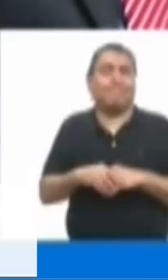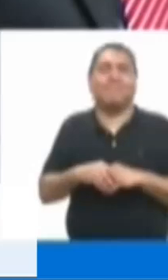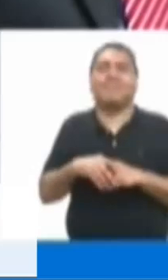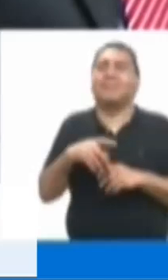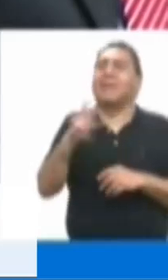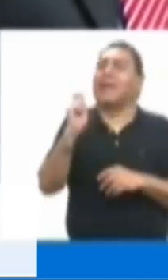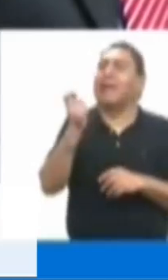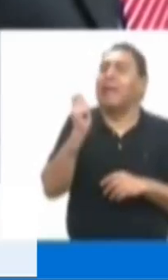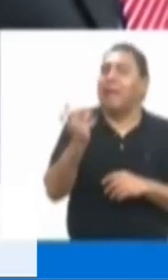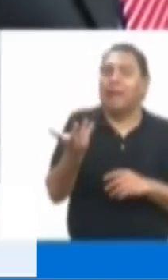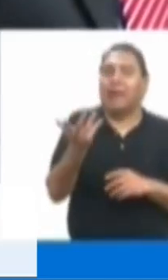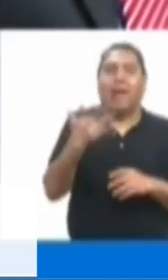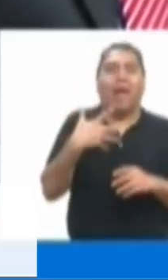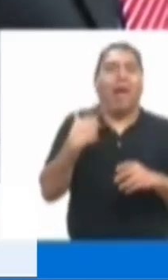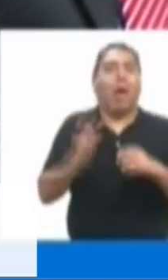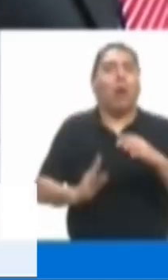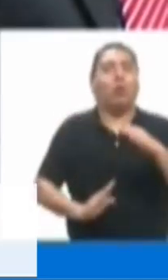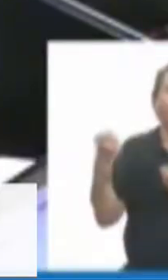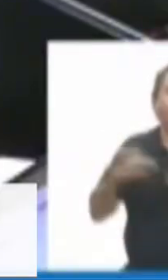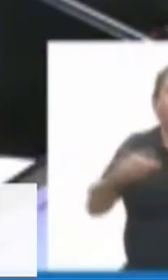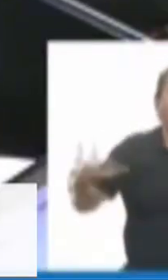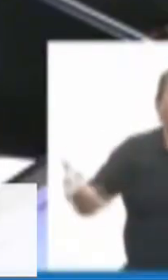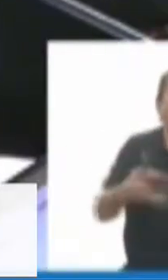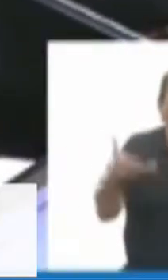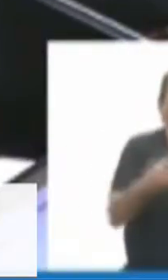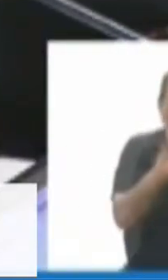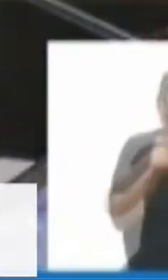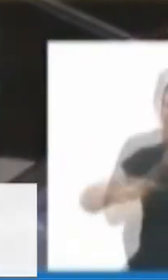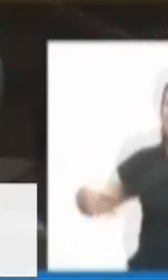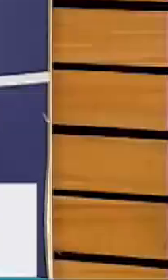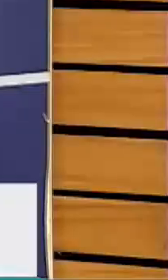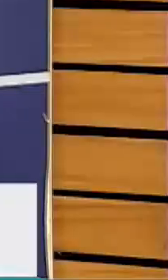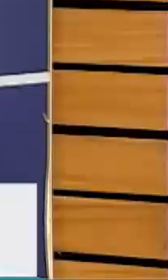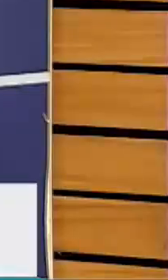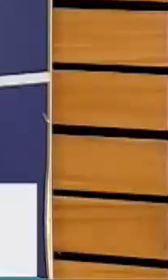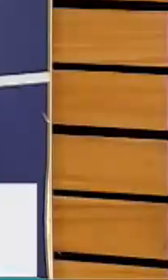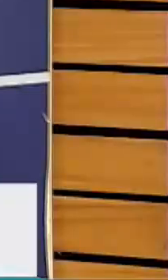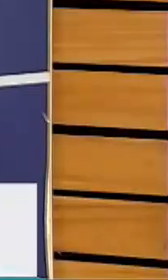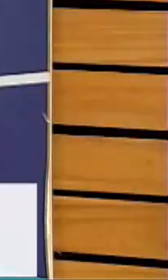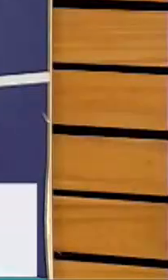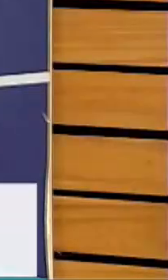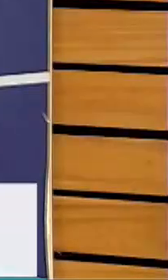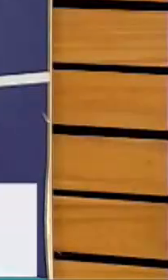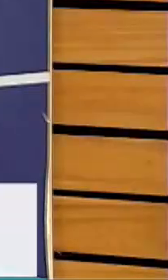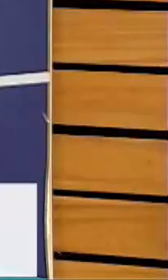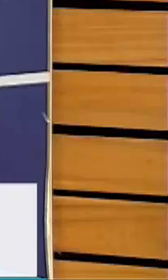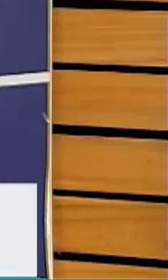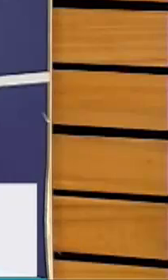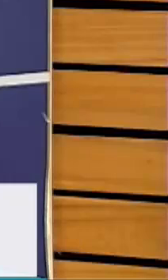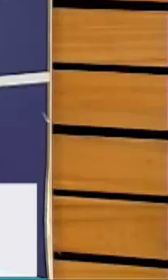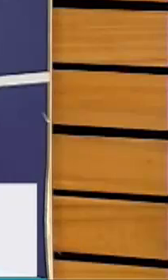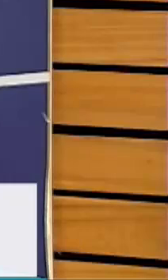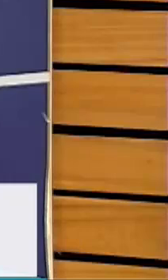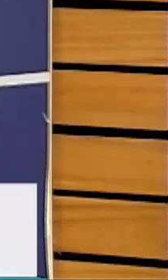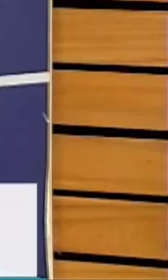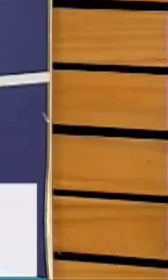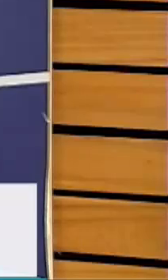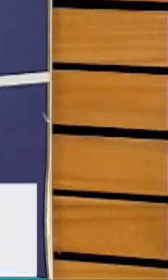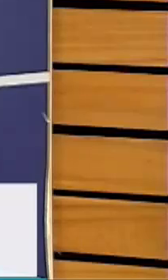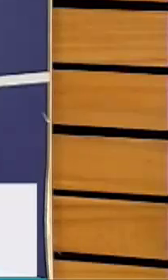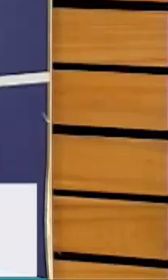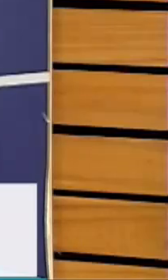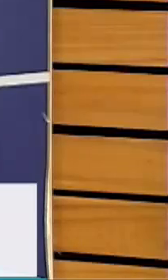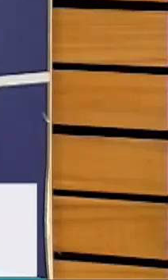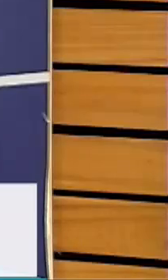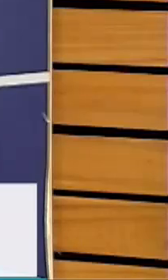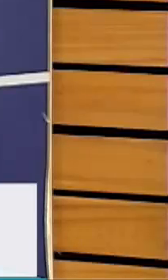está. Otro tema discutido. Privatizaciones. Exactamente. El gobierno, para aprobar, para que esta ley se